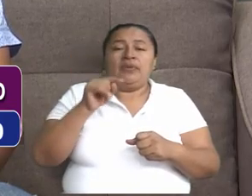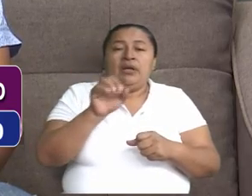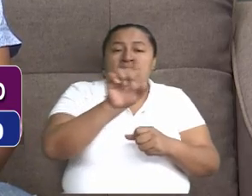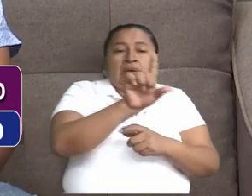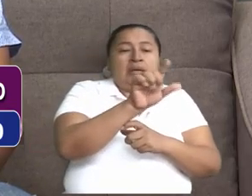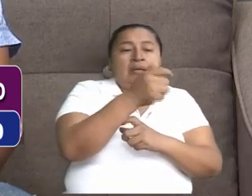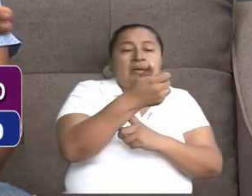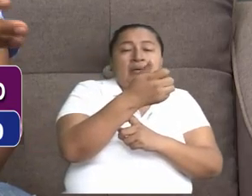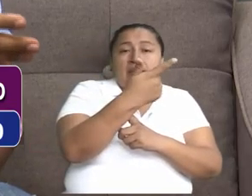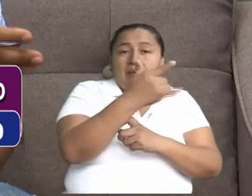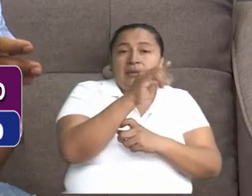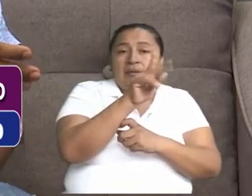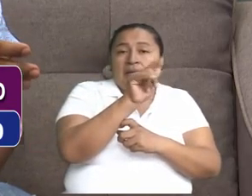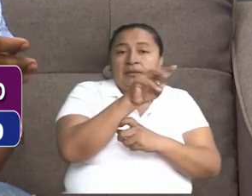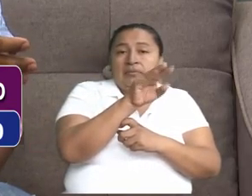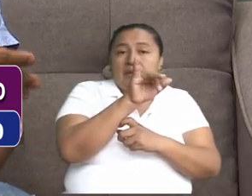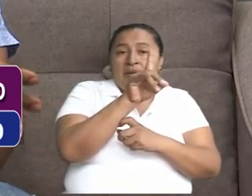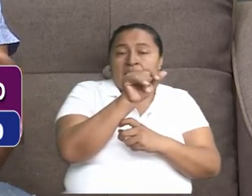Es decir, vimos